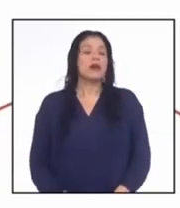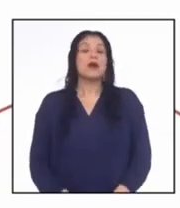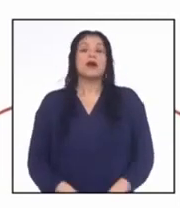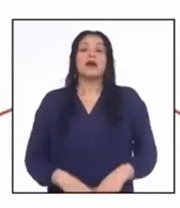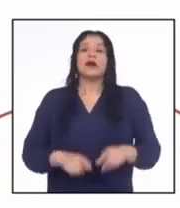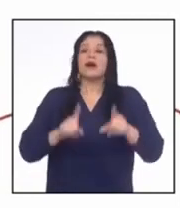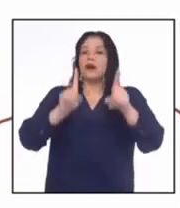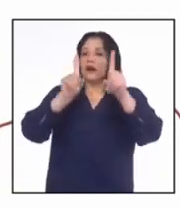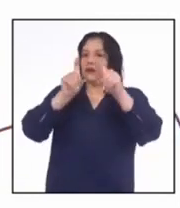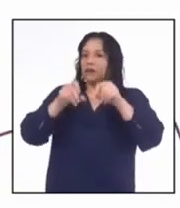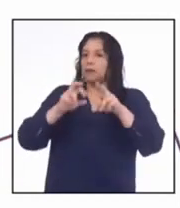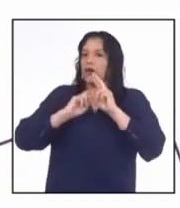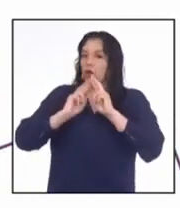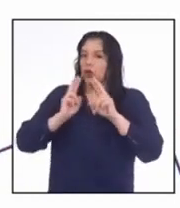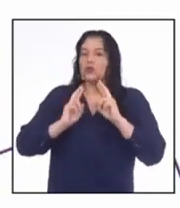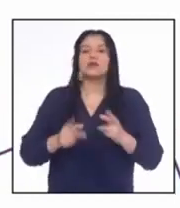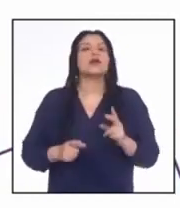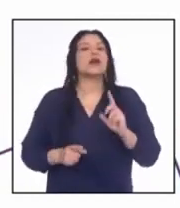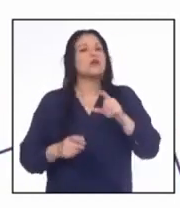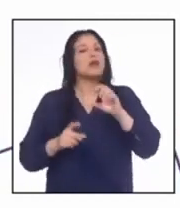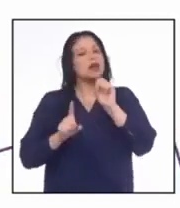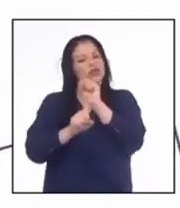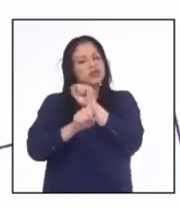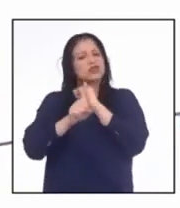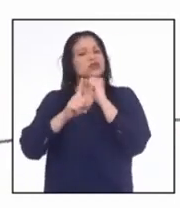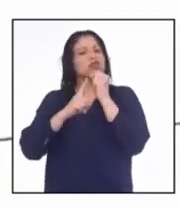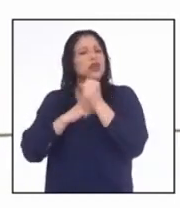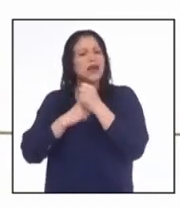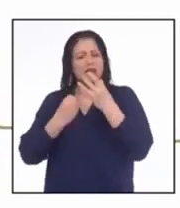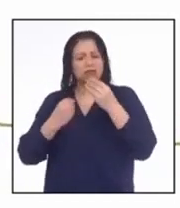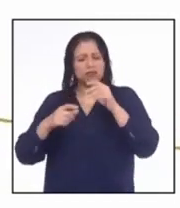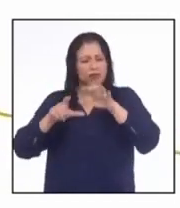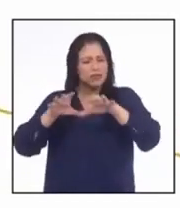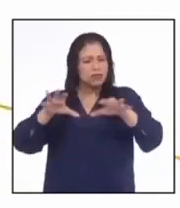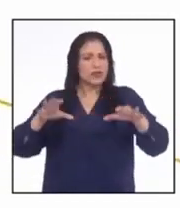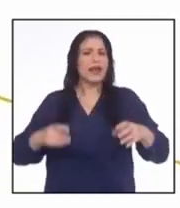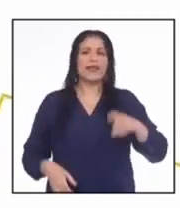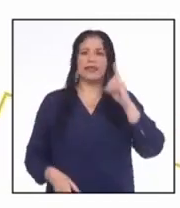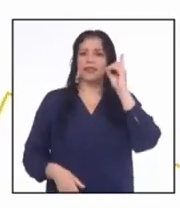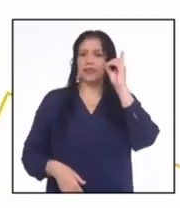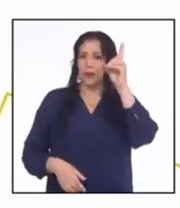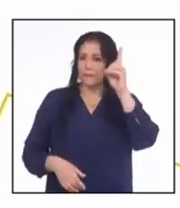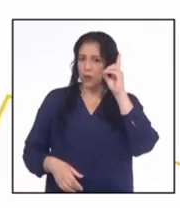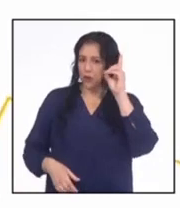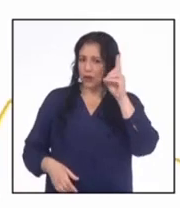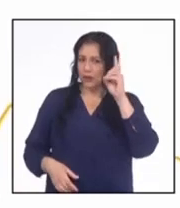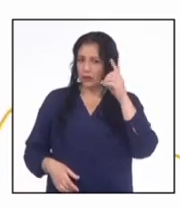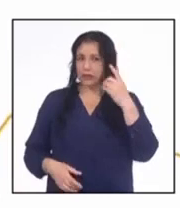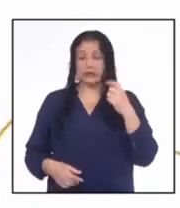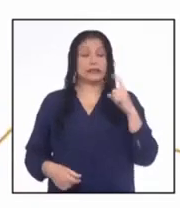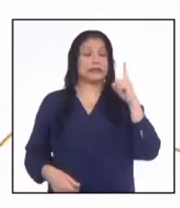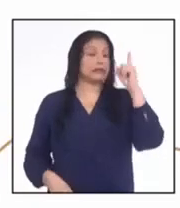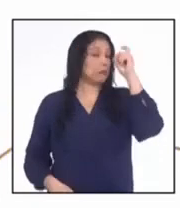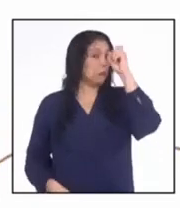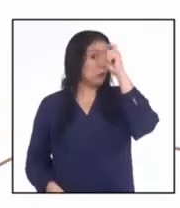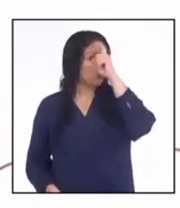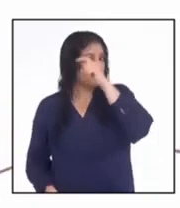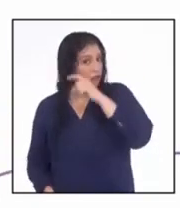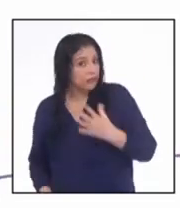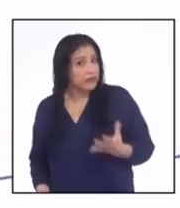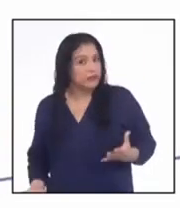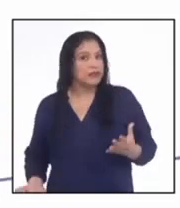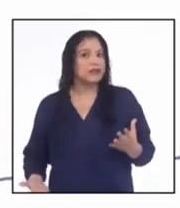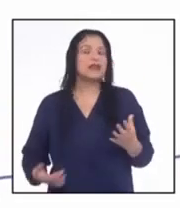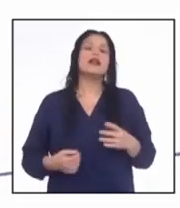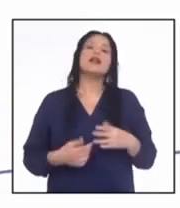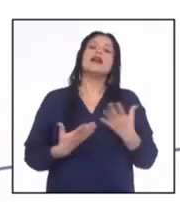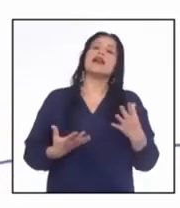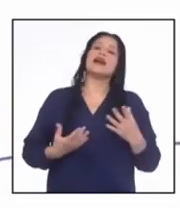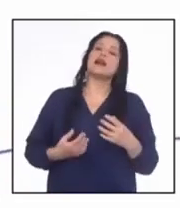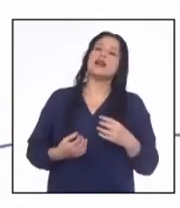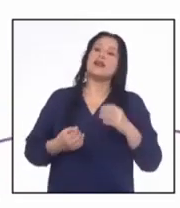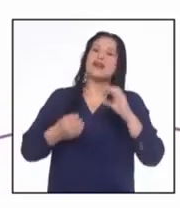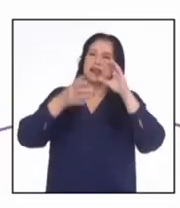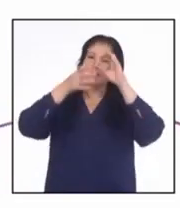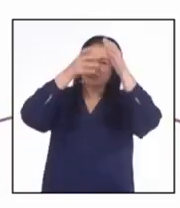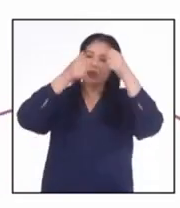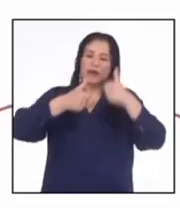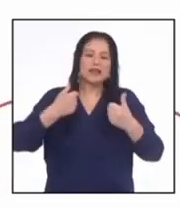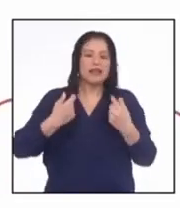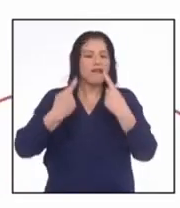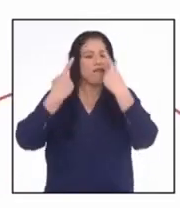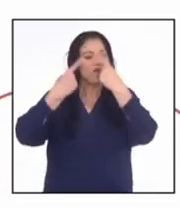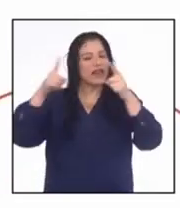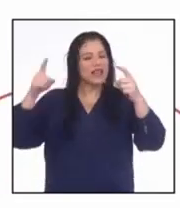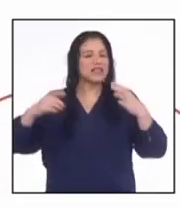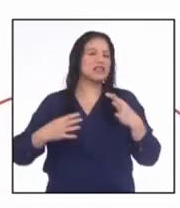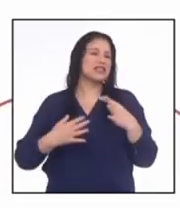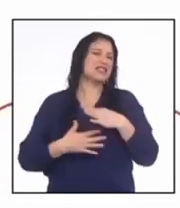Responder una pregunta así en una sociedad plural y democrática es muy complicado, ya que lo que la define es la